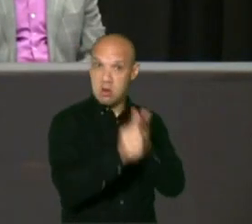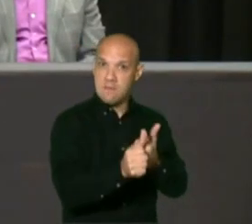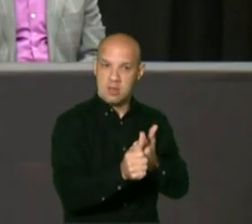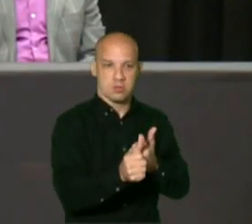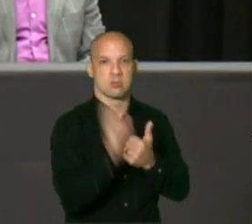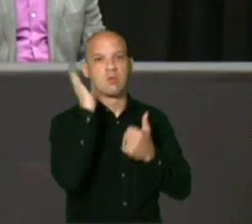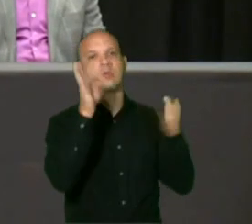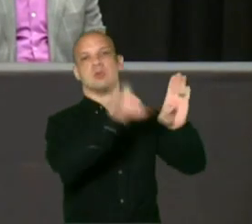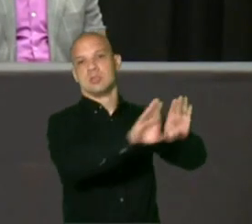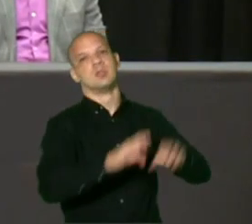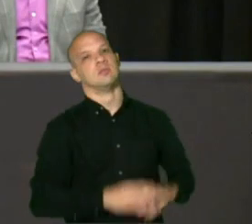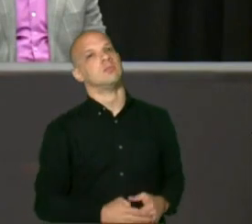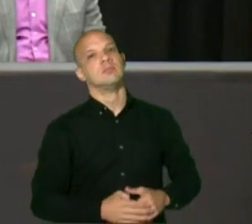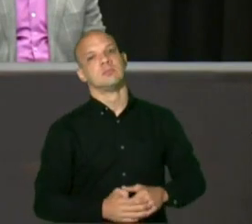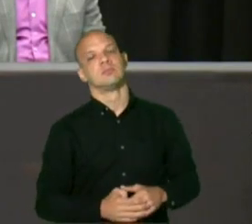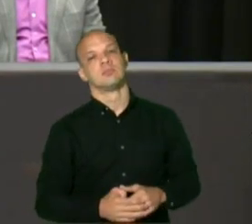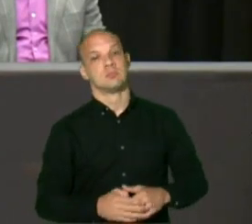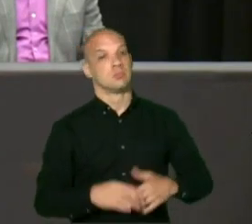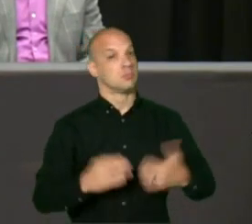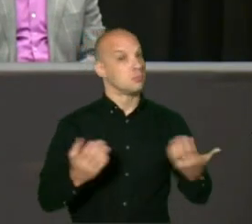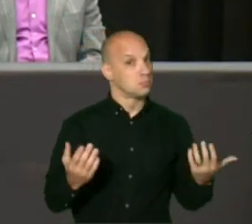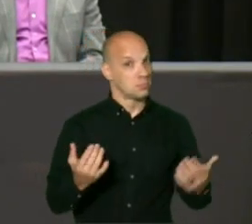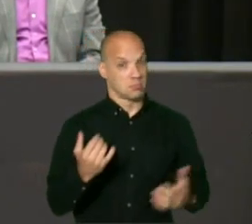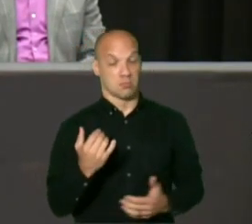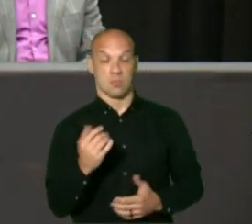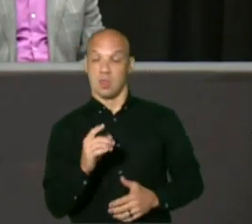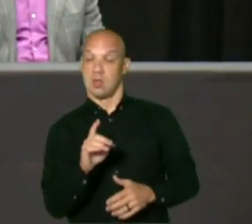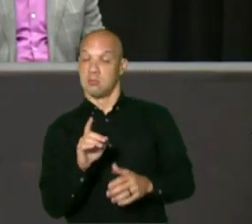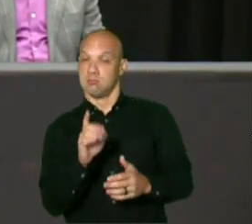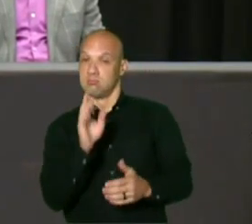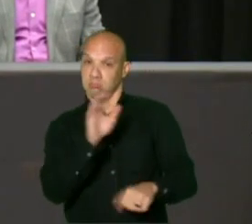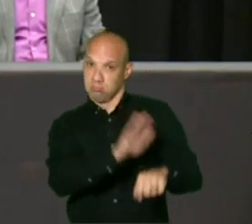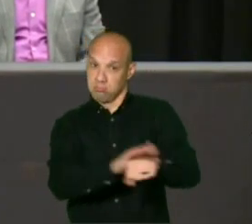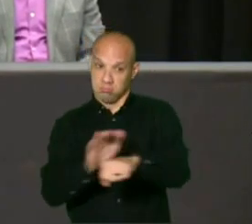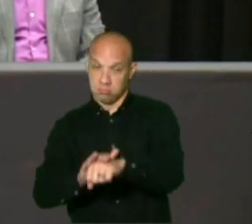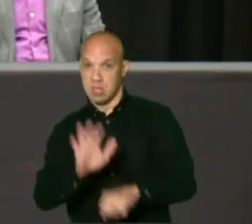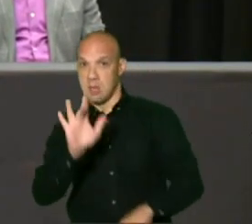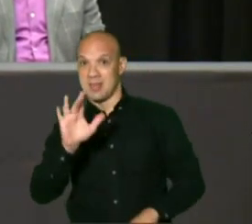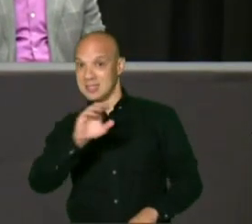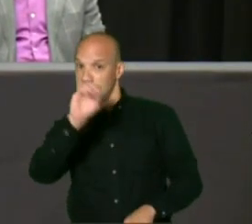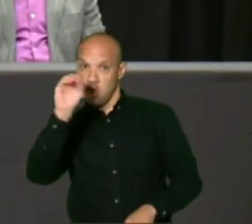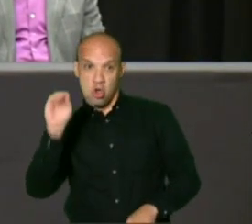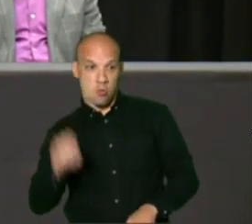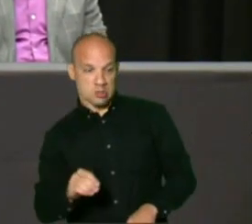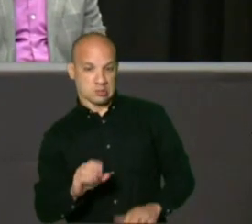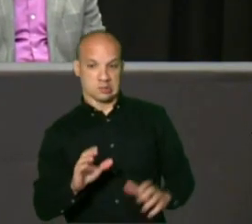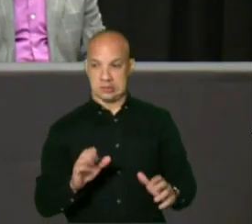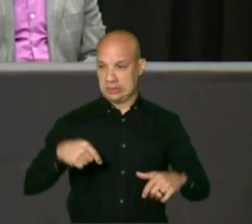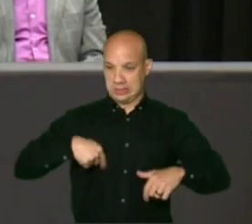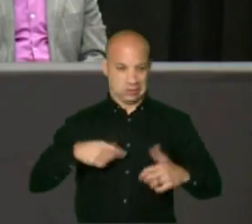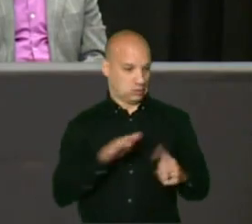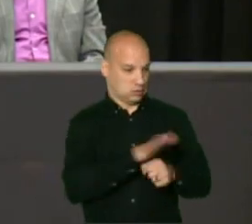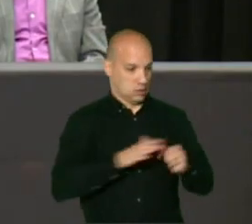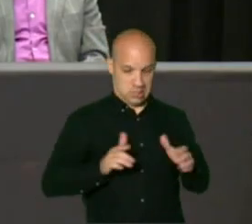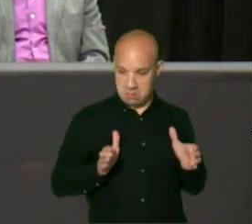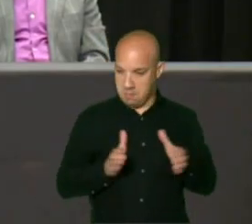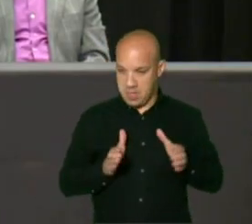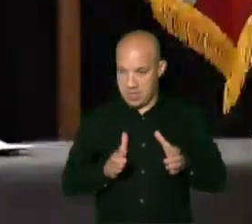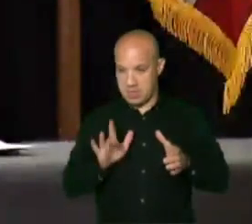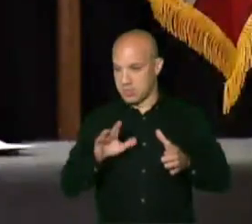aclarar que si la ocupación del 25% no garantiza un distanciamiento físico requerido de 6 a 9